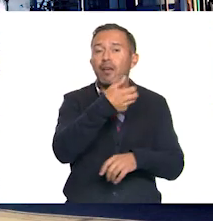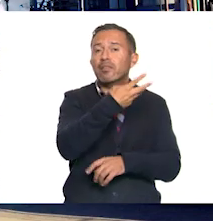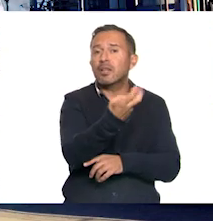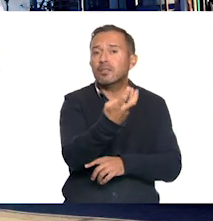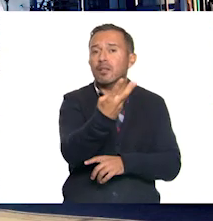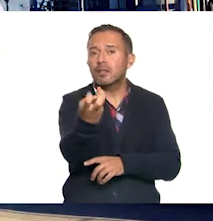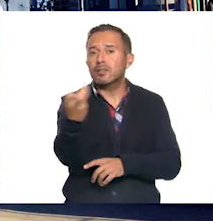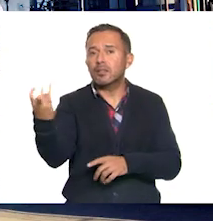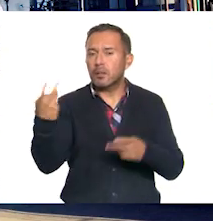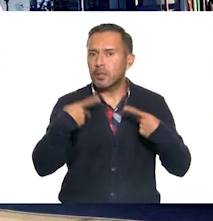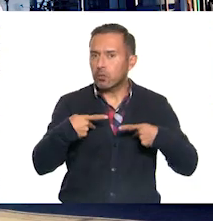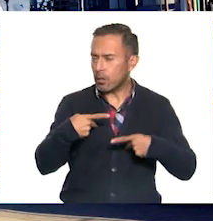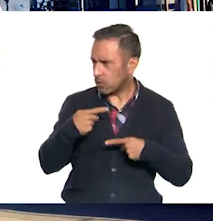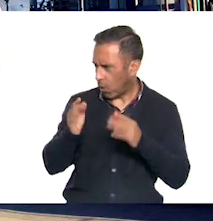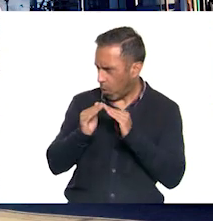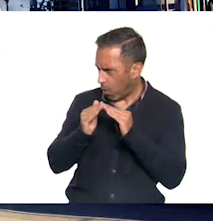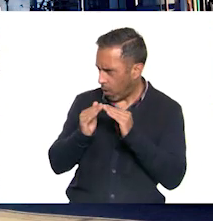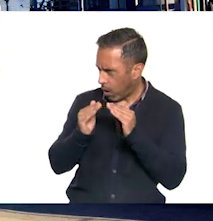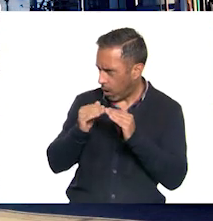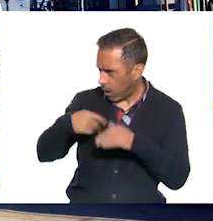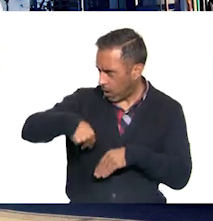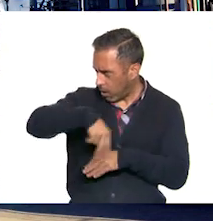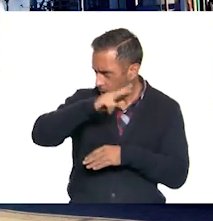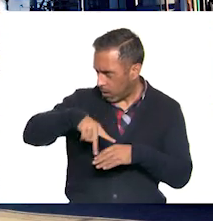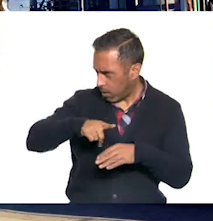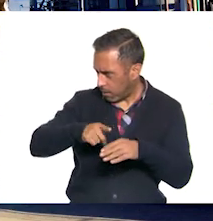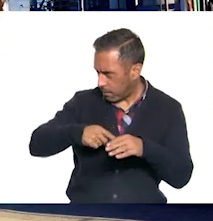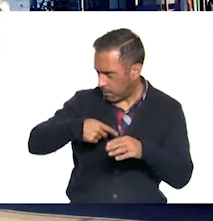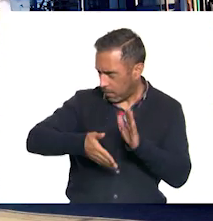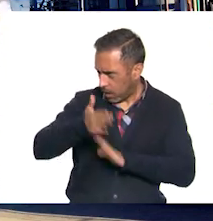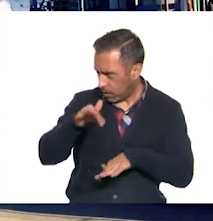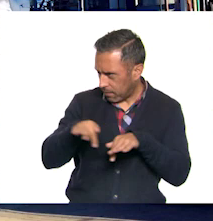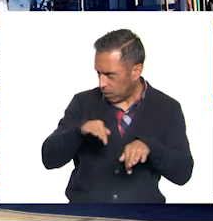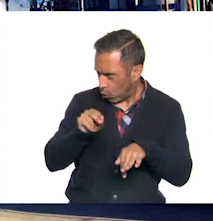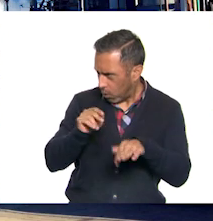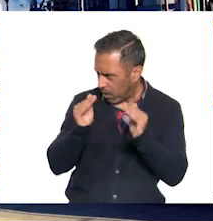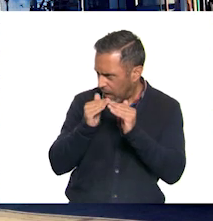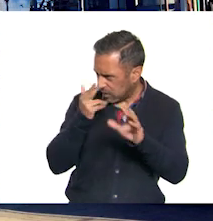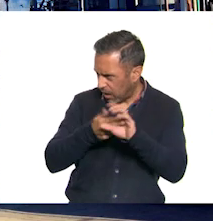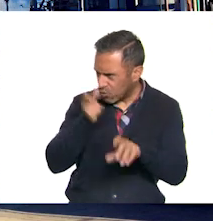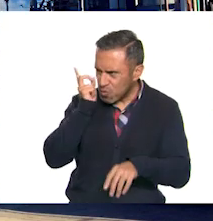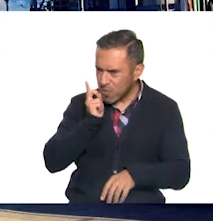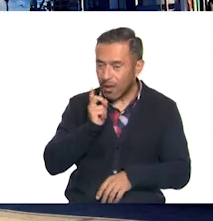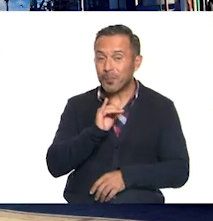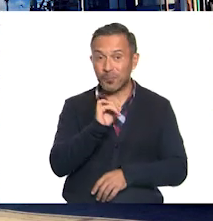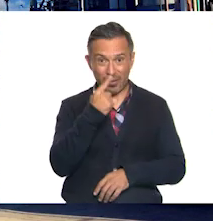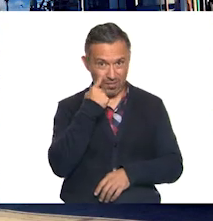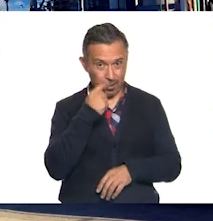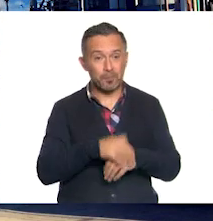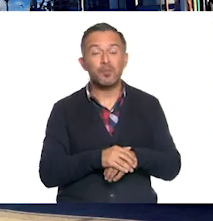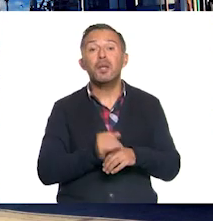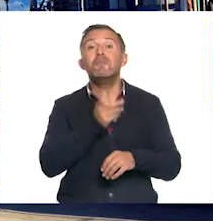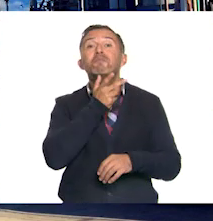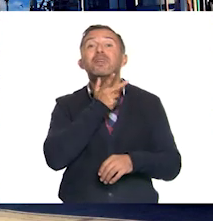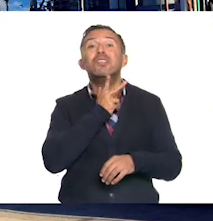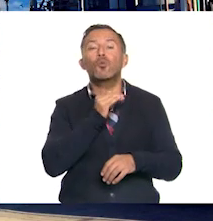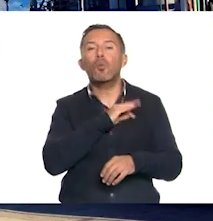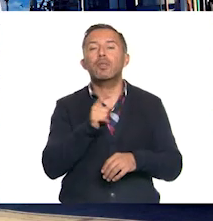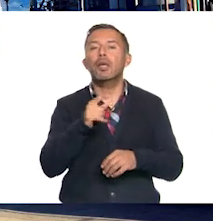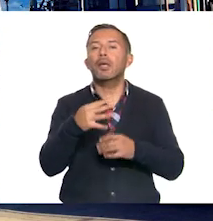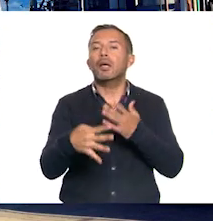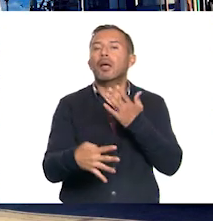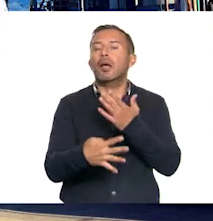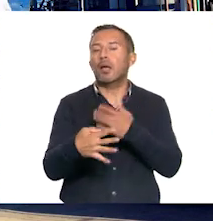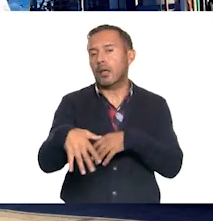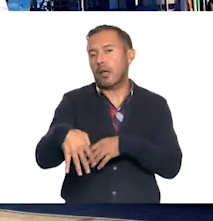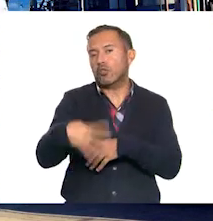viven? ¿Que no solo van a trabajar? Bueno, mira, los trabajadores de las plataformas petroleras permanecen 14 días